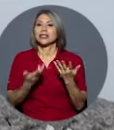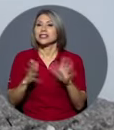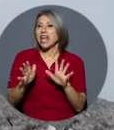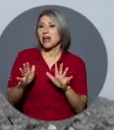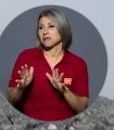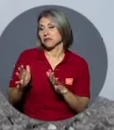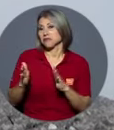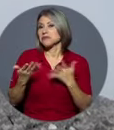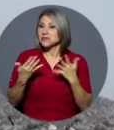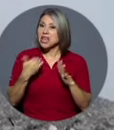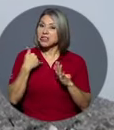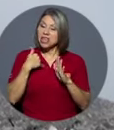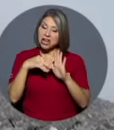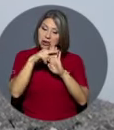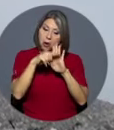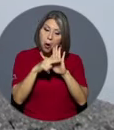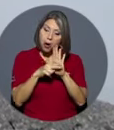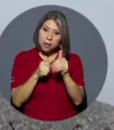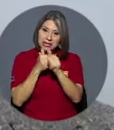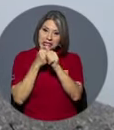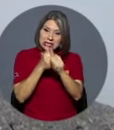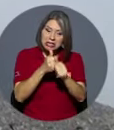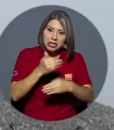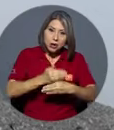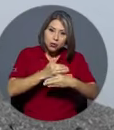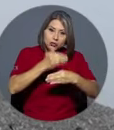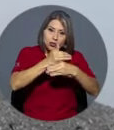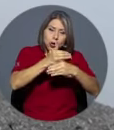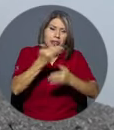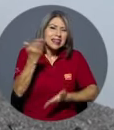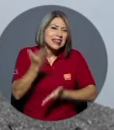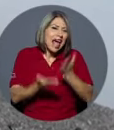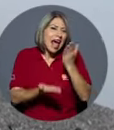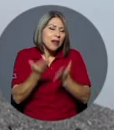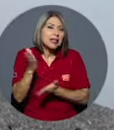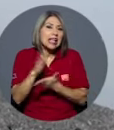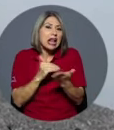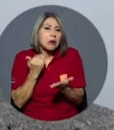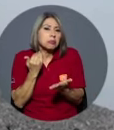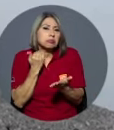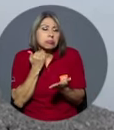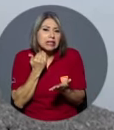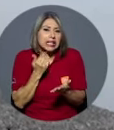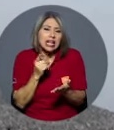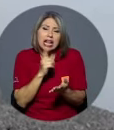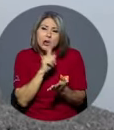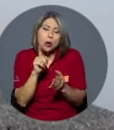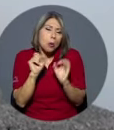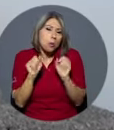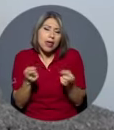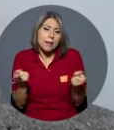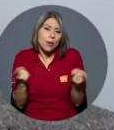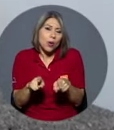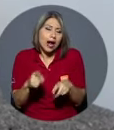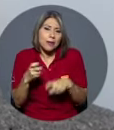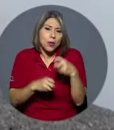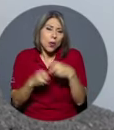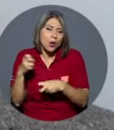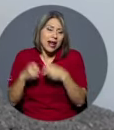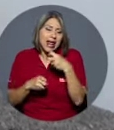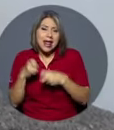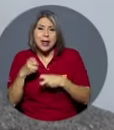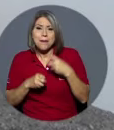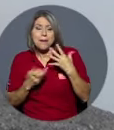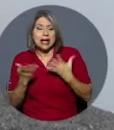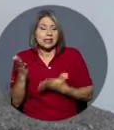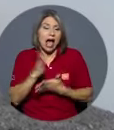esas normas de construcción, etcétera, que puedan provocar problemas de fallos de estructuras ante